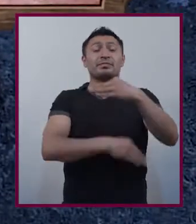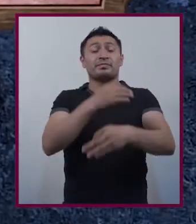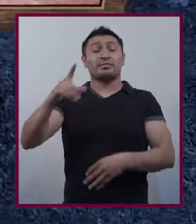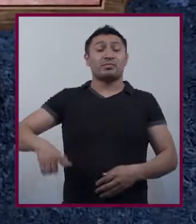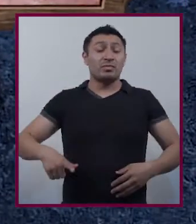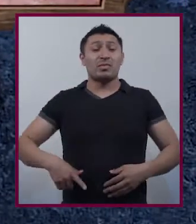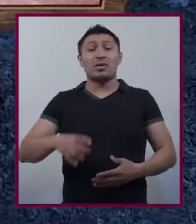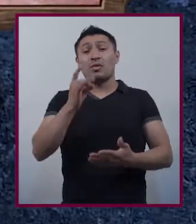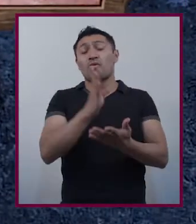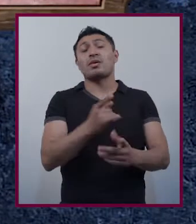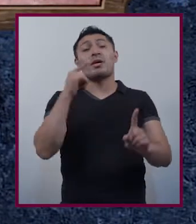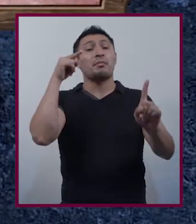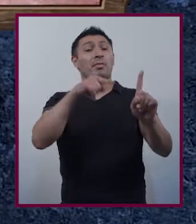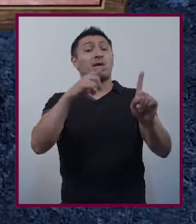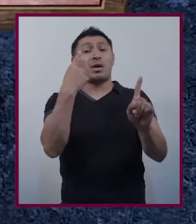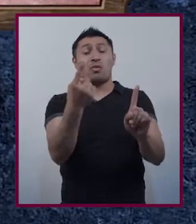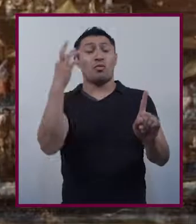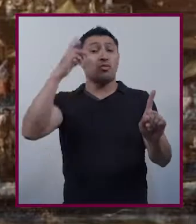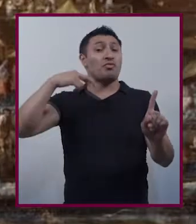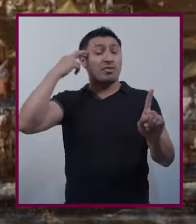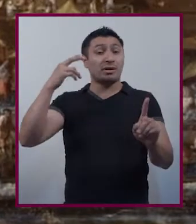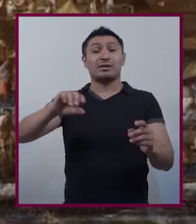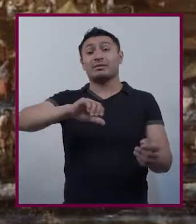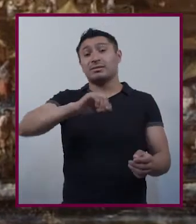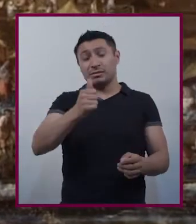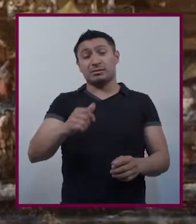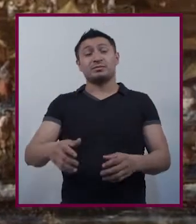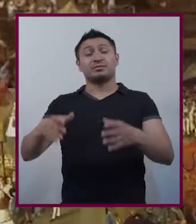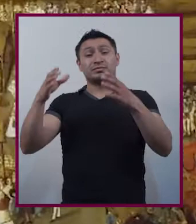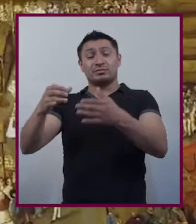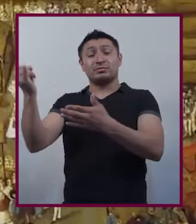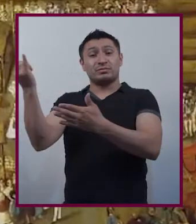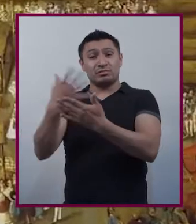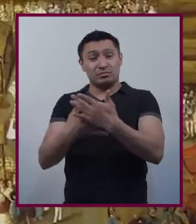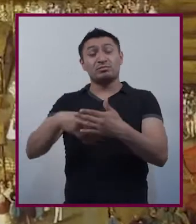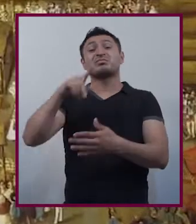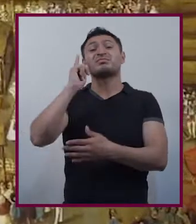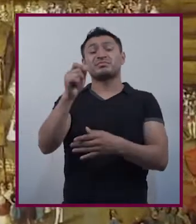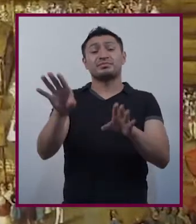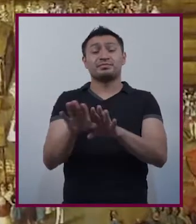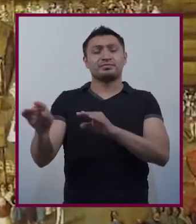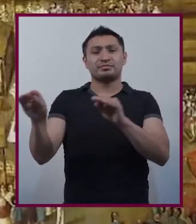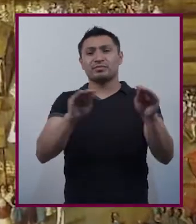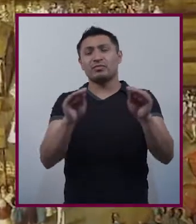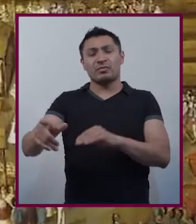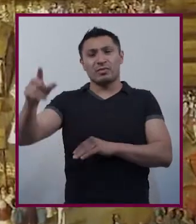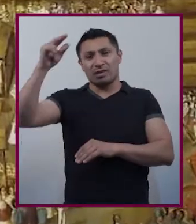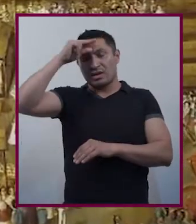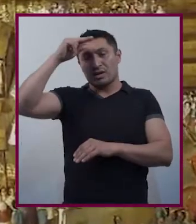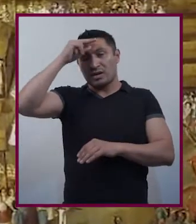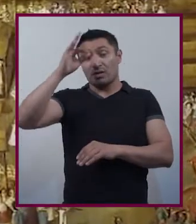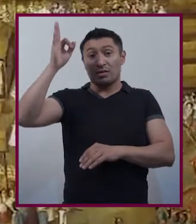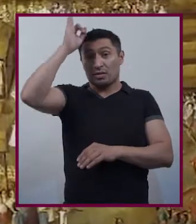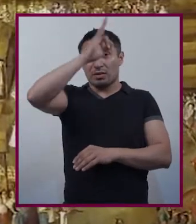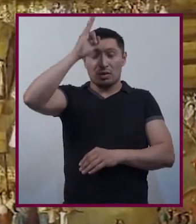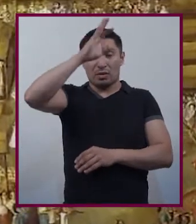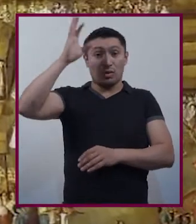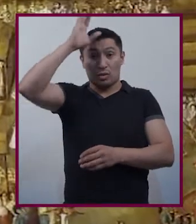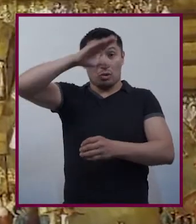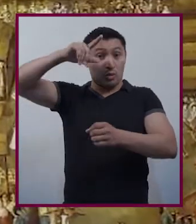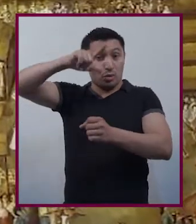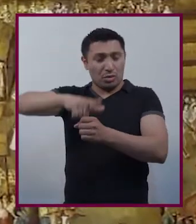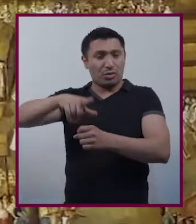estar en manos de un rey, y por otro, en la Ilustración, un movimiento intelectual, filosófico y cultural